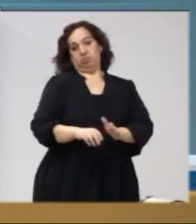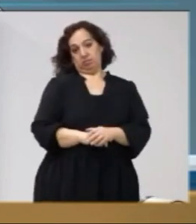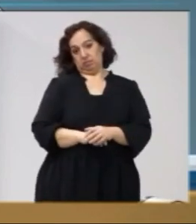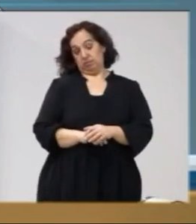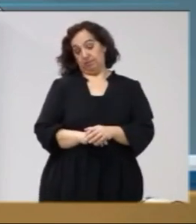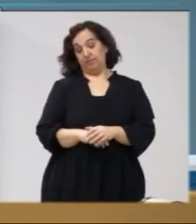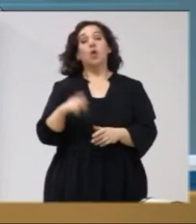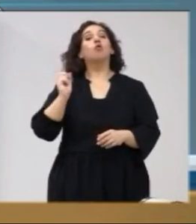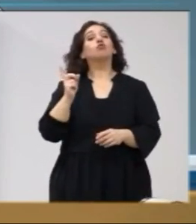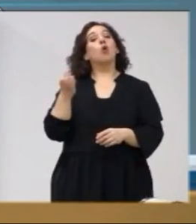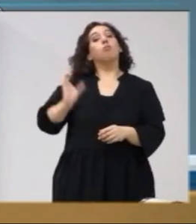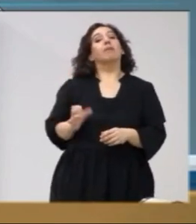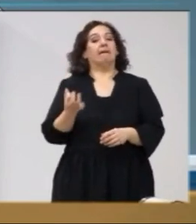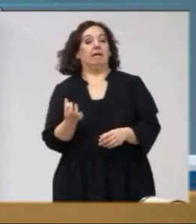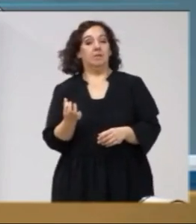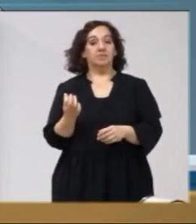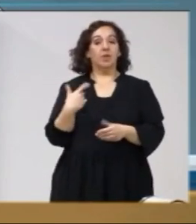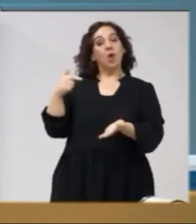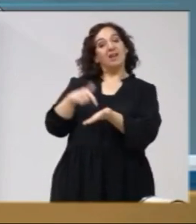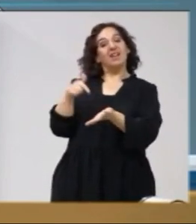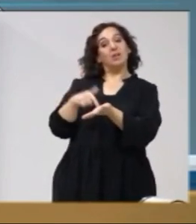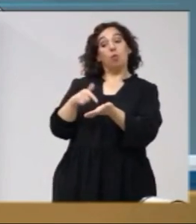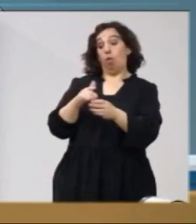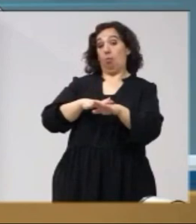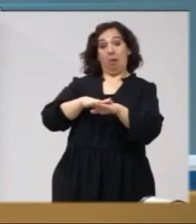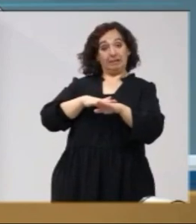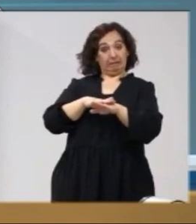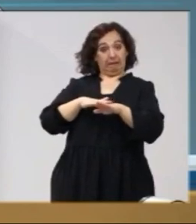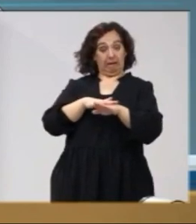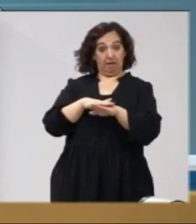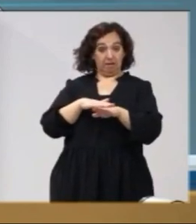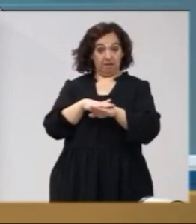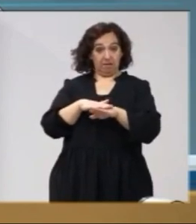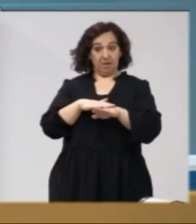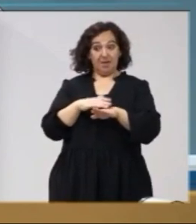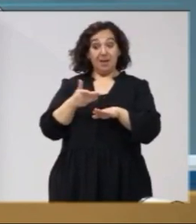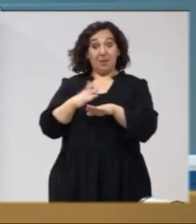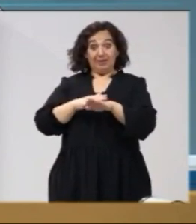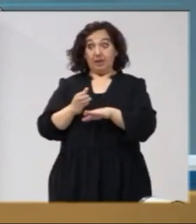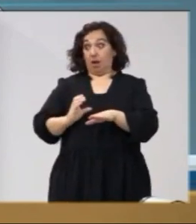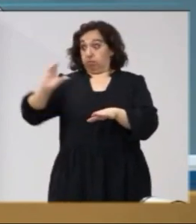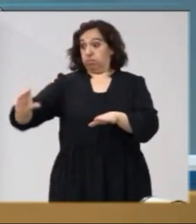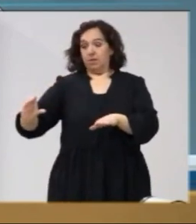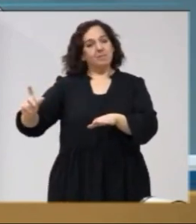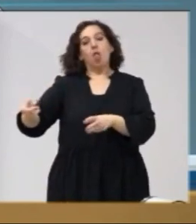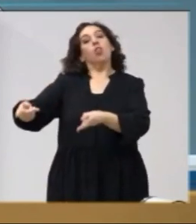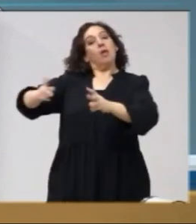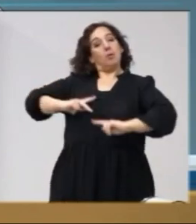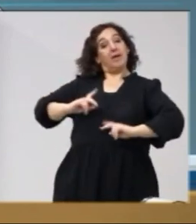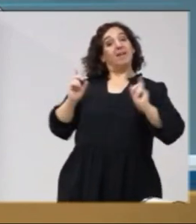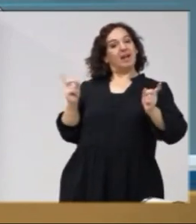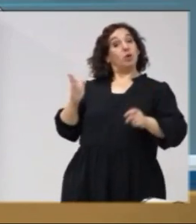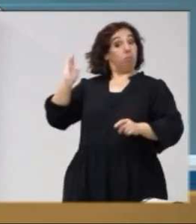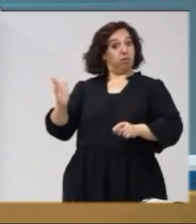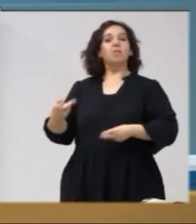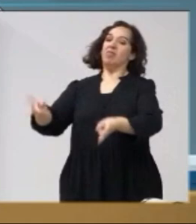Solo percibirá la retribución básica que tendrá que devolver en el caso de que sea